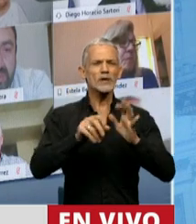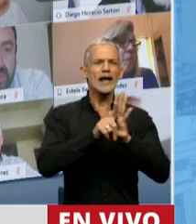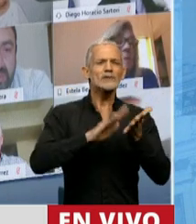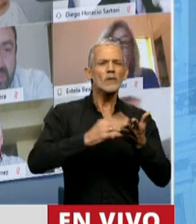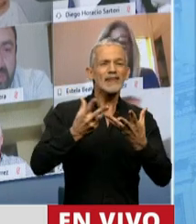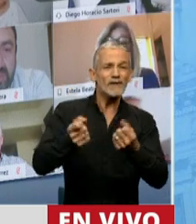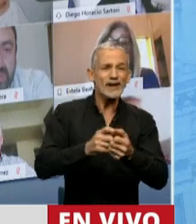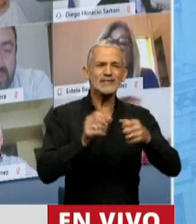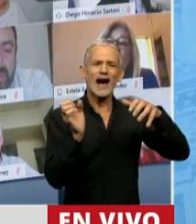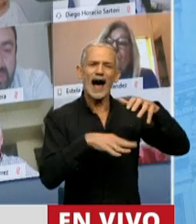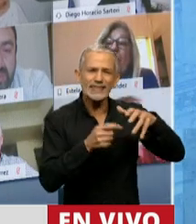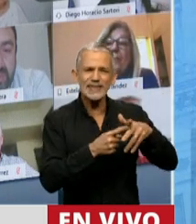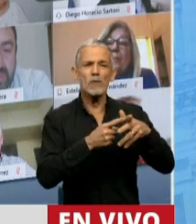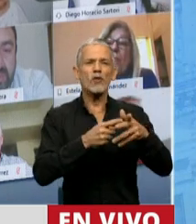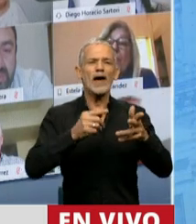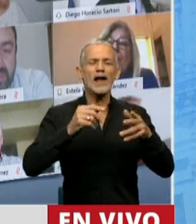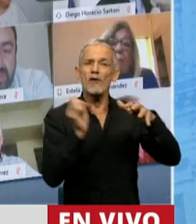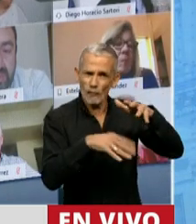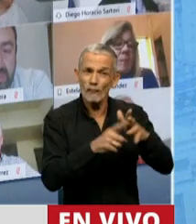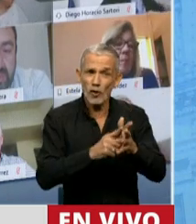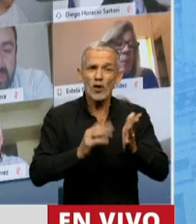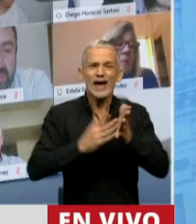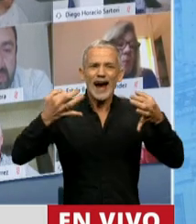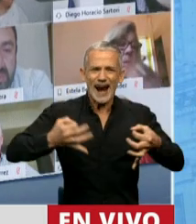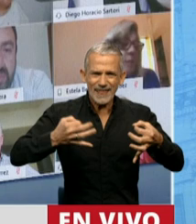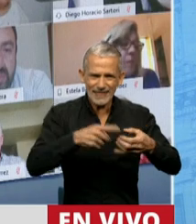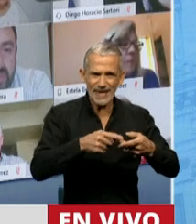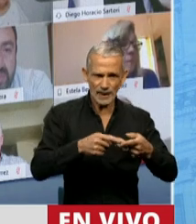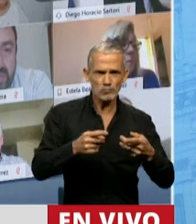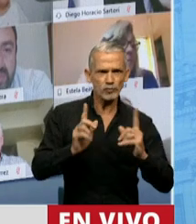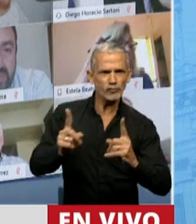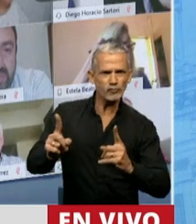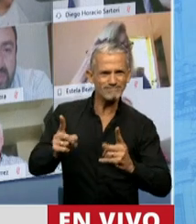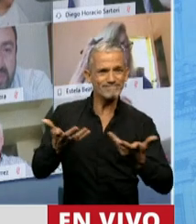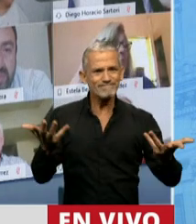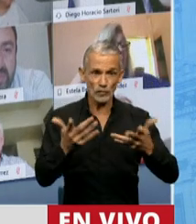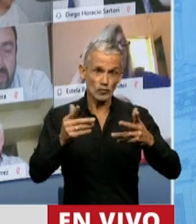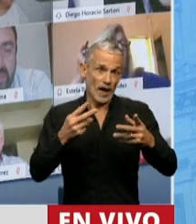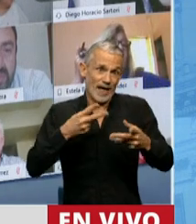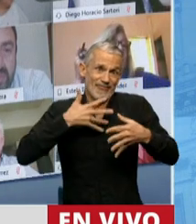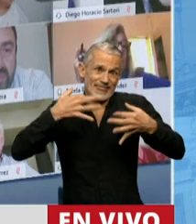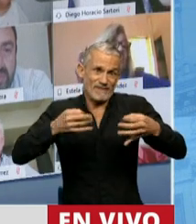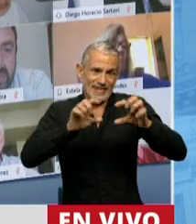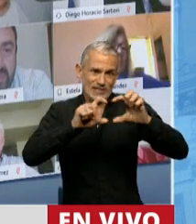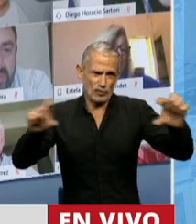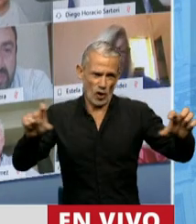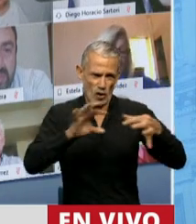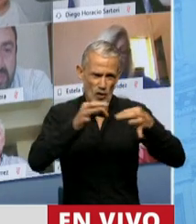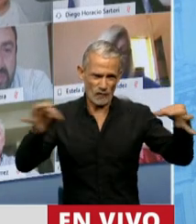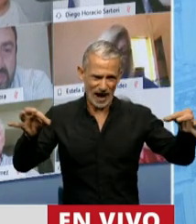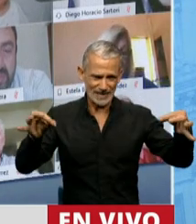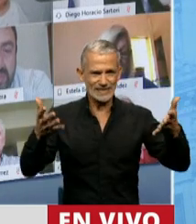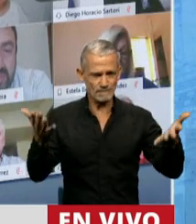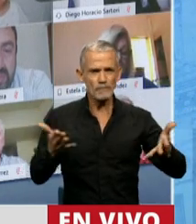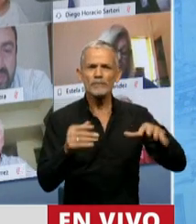de defensa de los activos de fondo de garantía de sustentabilidad es una definición una definición en sí misma